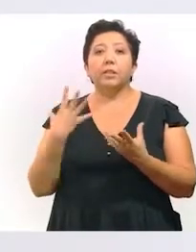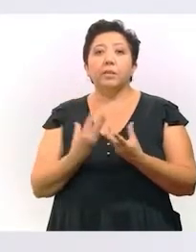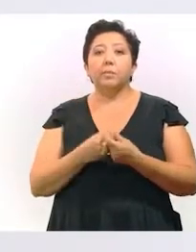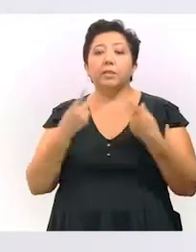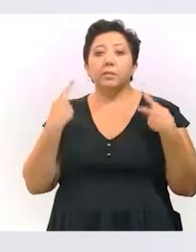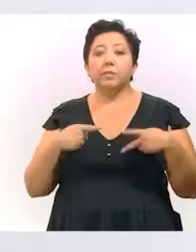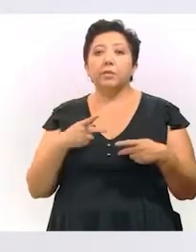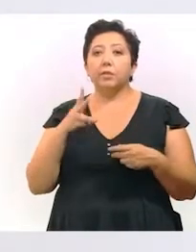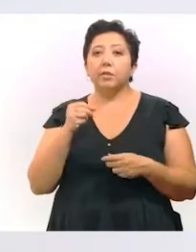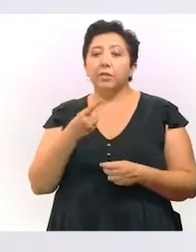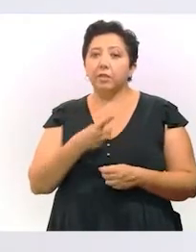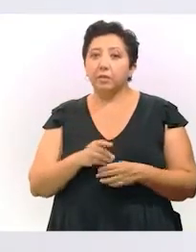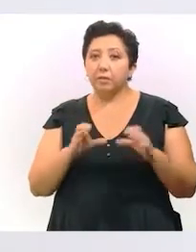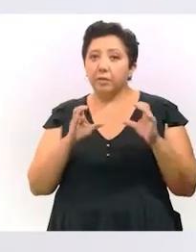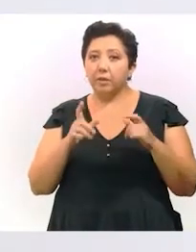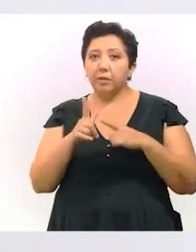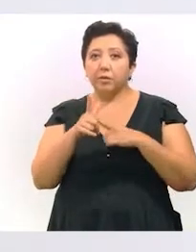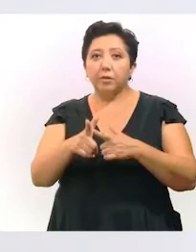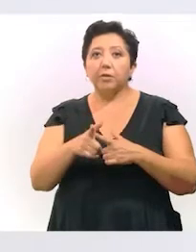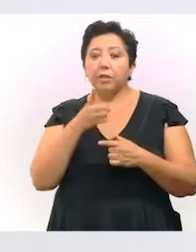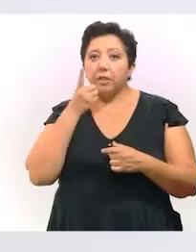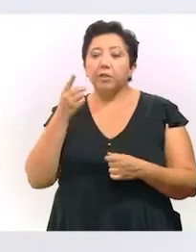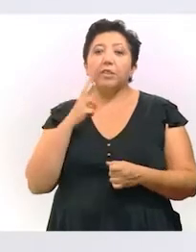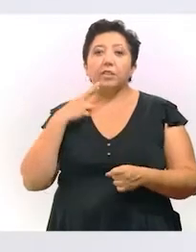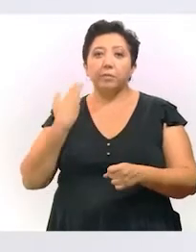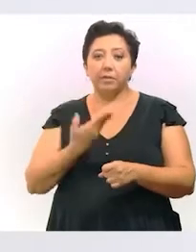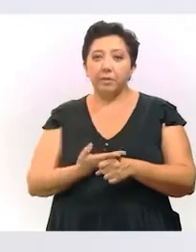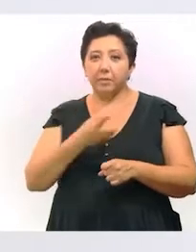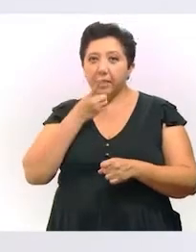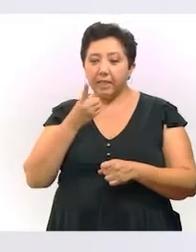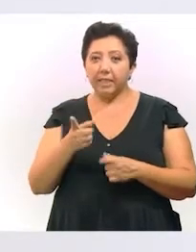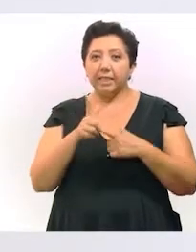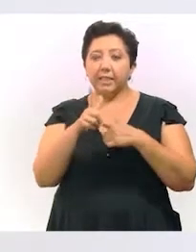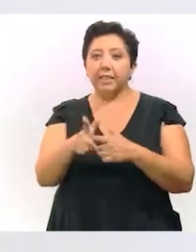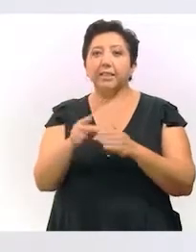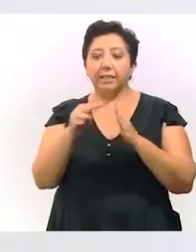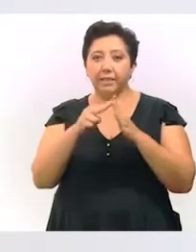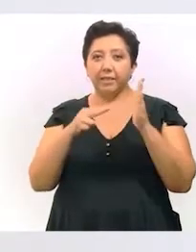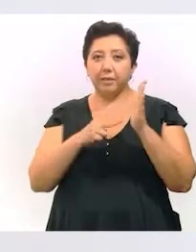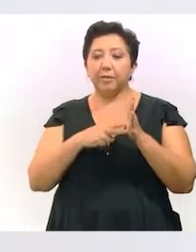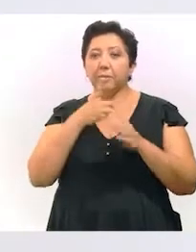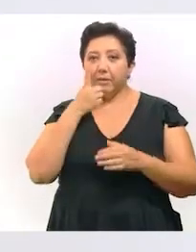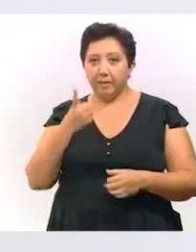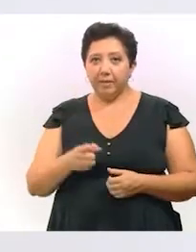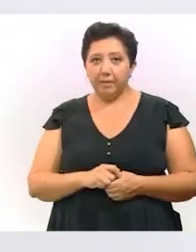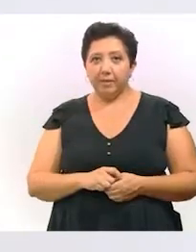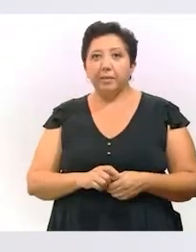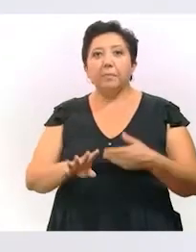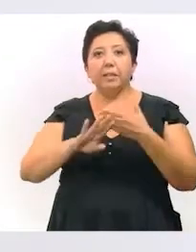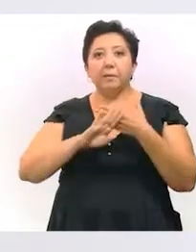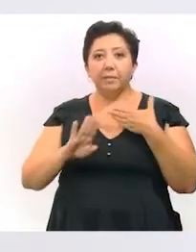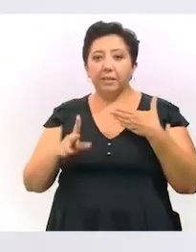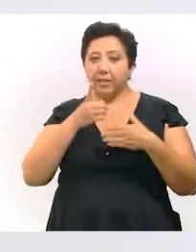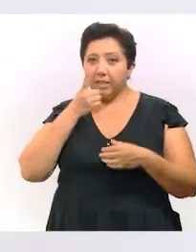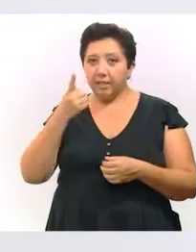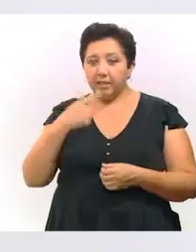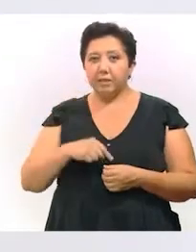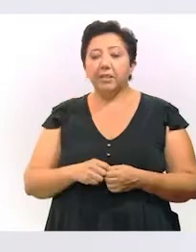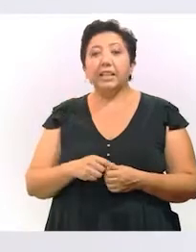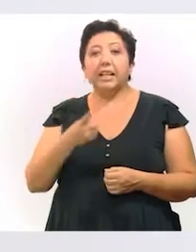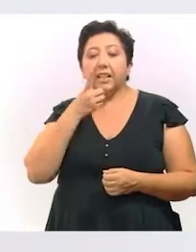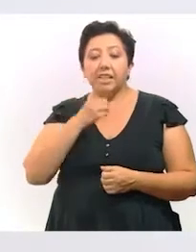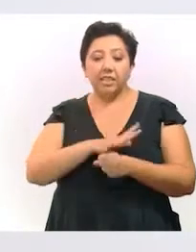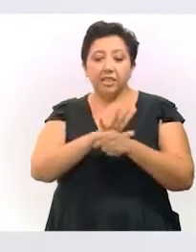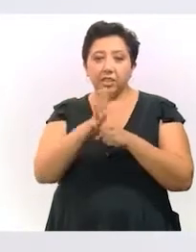a la población no bajar la guardia y continuar actuando con responsabilidad y siguiendo las medidas sanitarias, para evitar comprometer nuestra